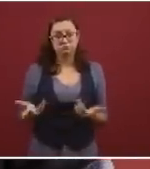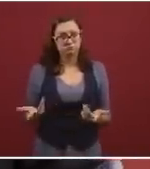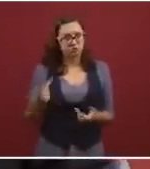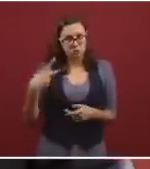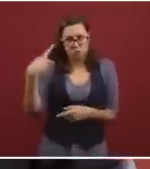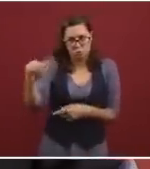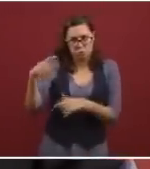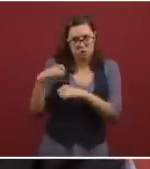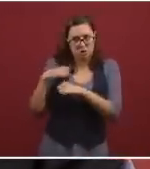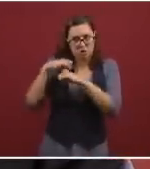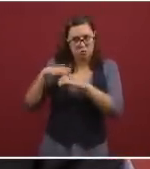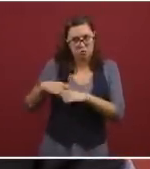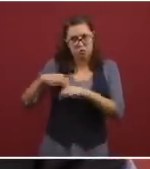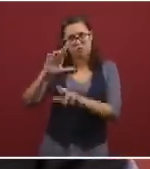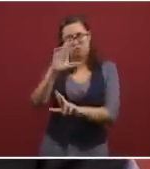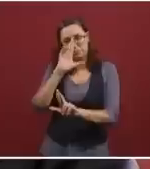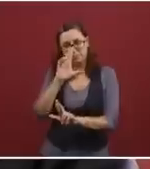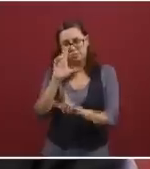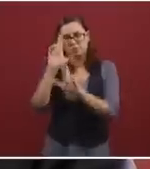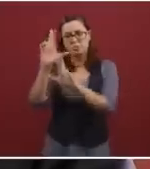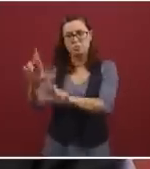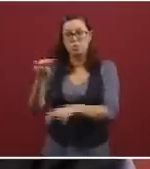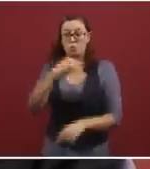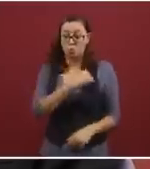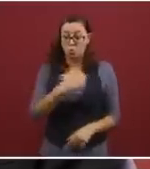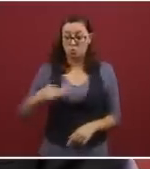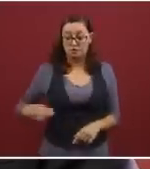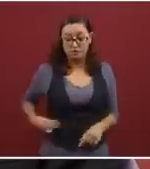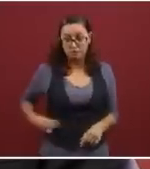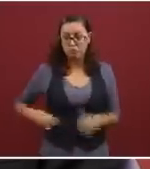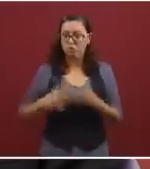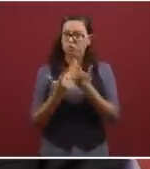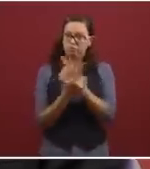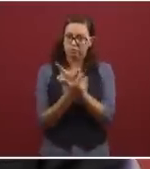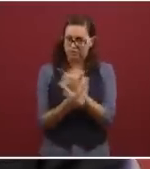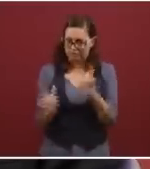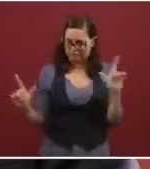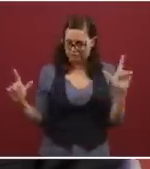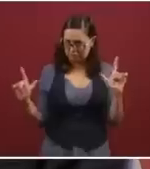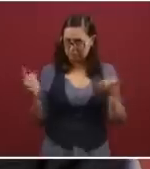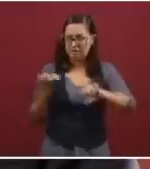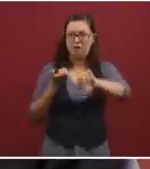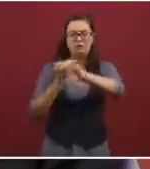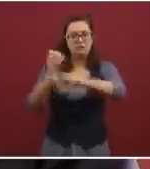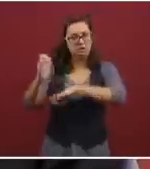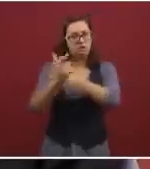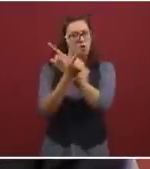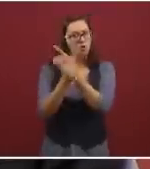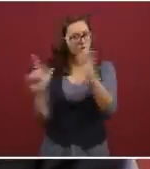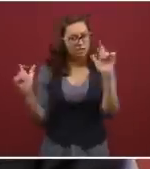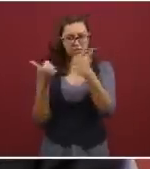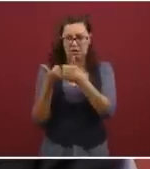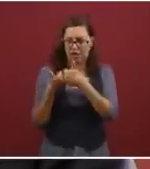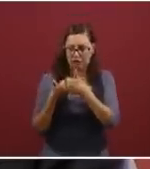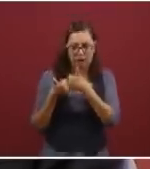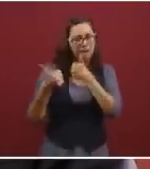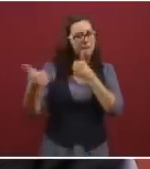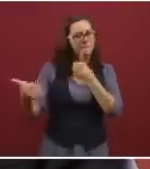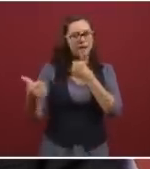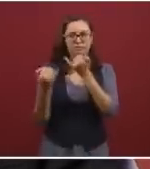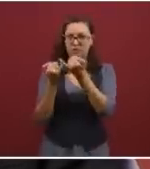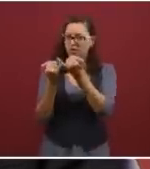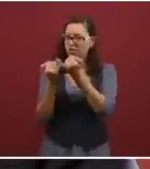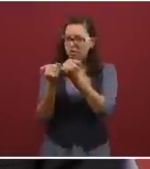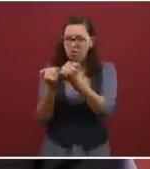soberanías, porque el municipio es libre y el Estado también es libre y soberano, son autoridades